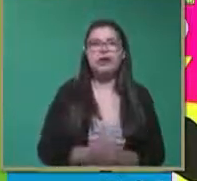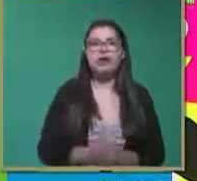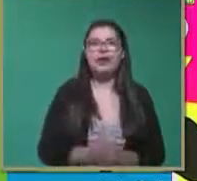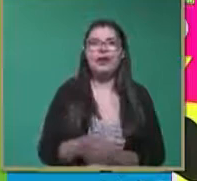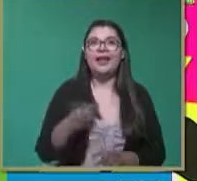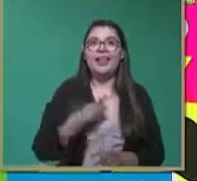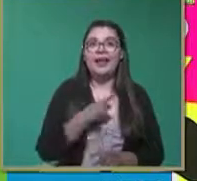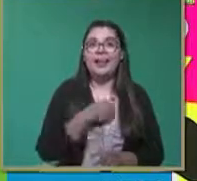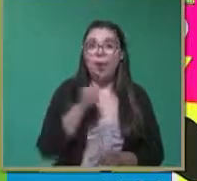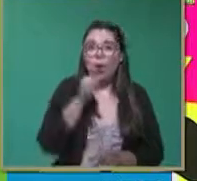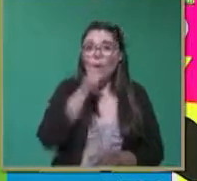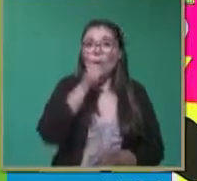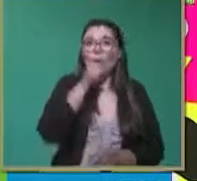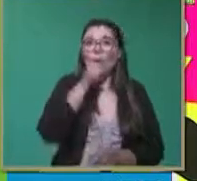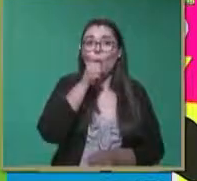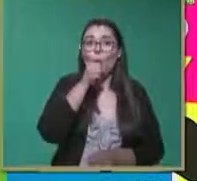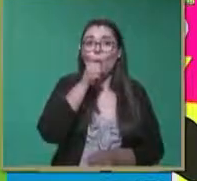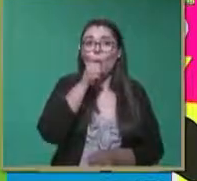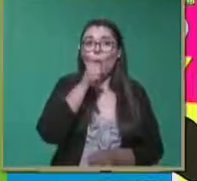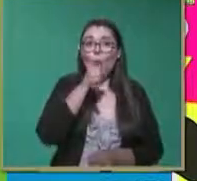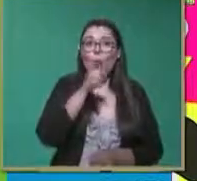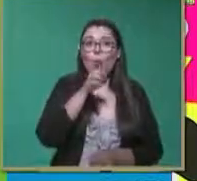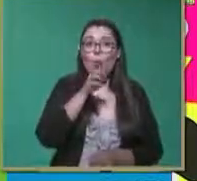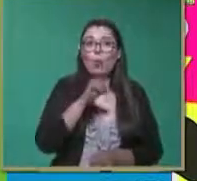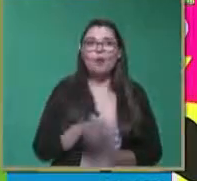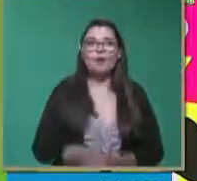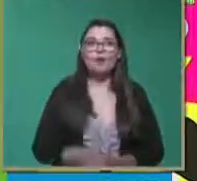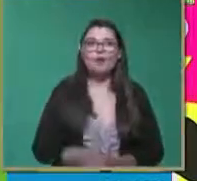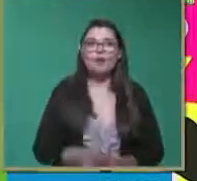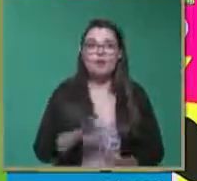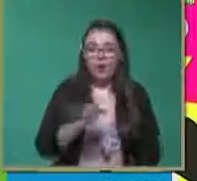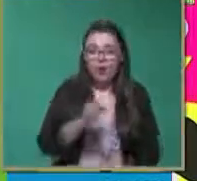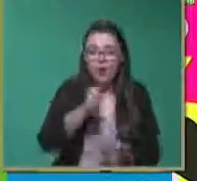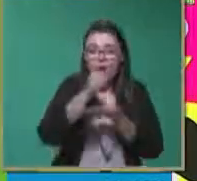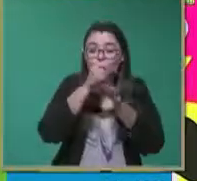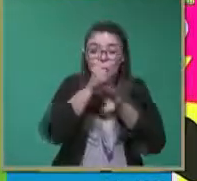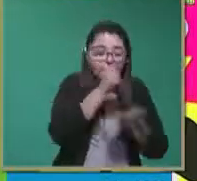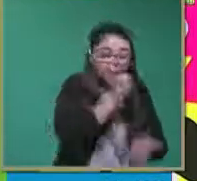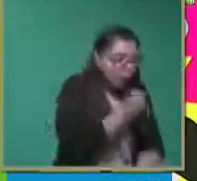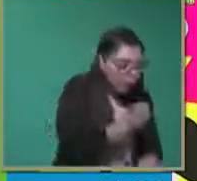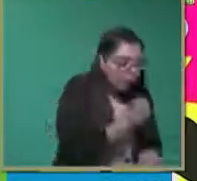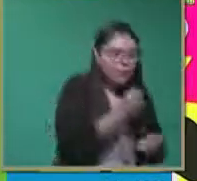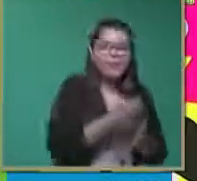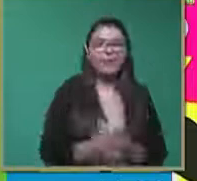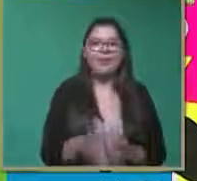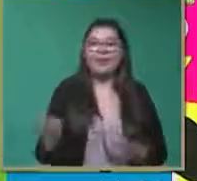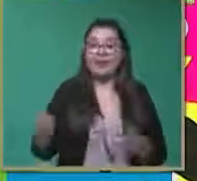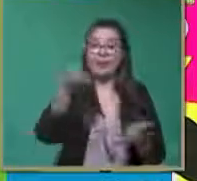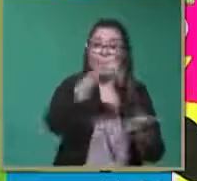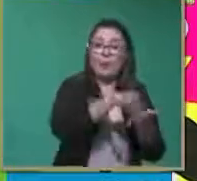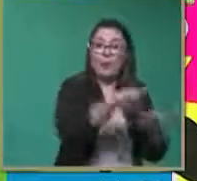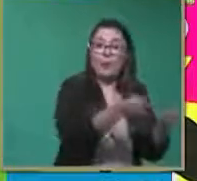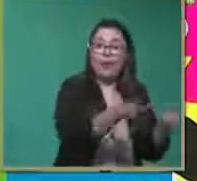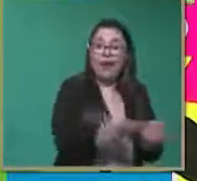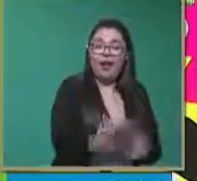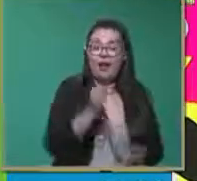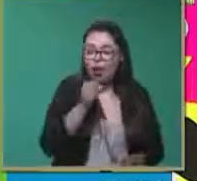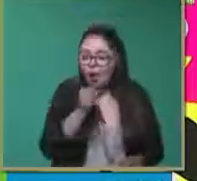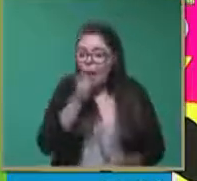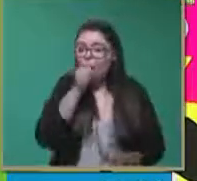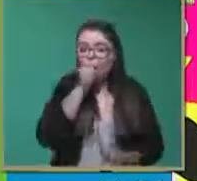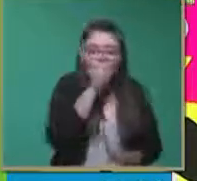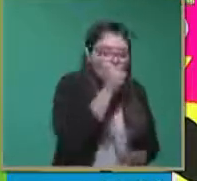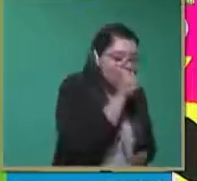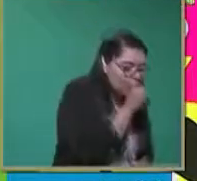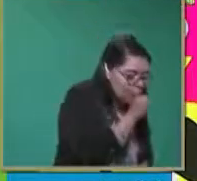a poner el popote, succionan el color y la maestra que tenga más papelitos en su plato es la ganadora. ¿Cómo ven?